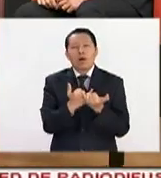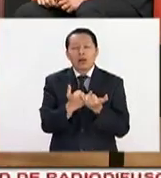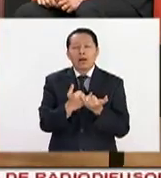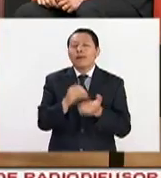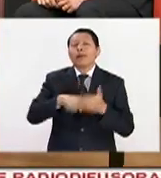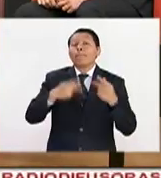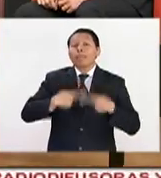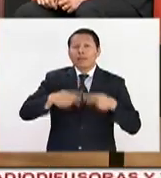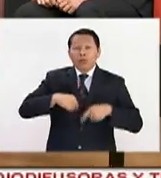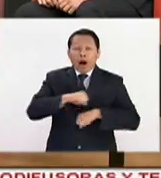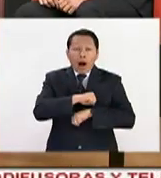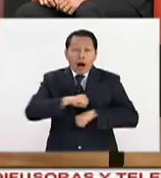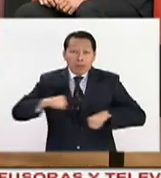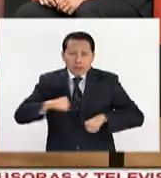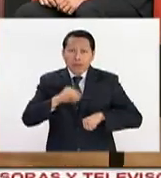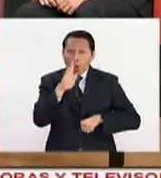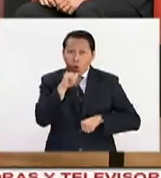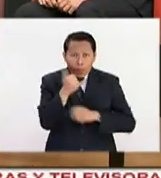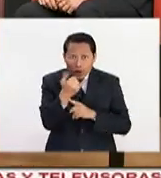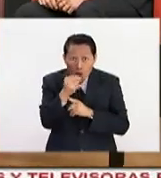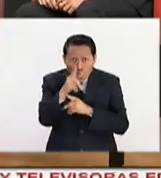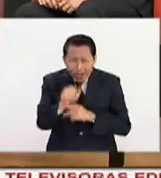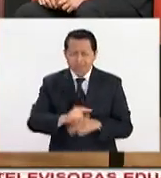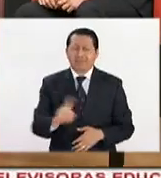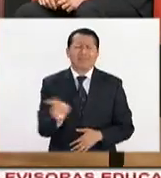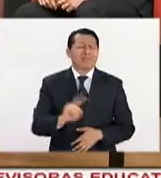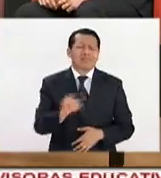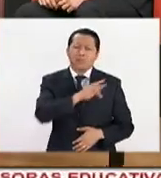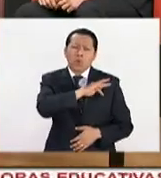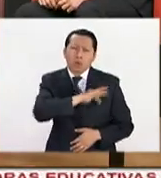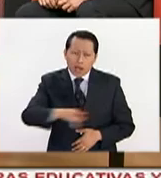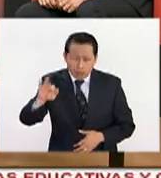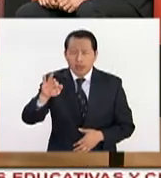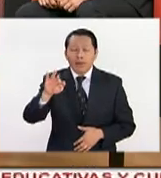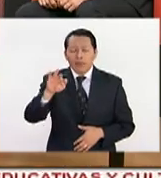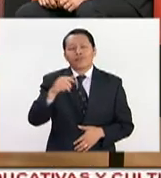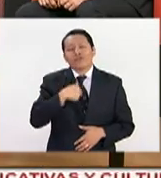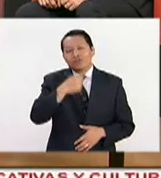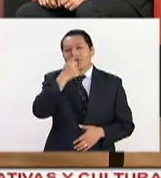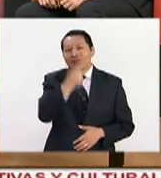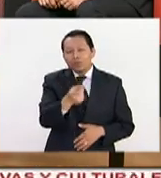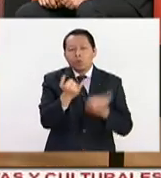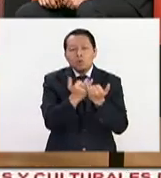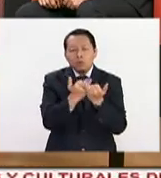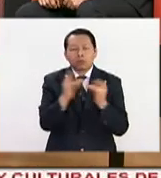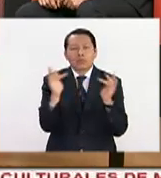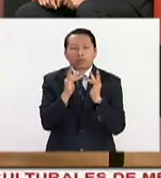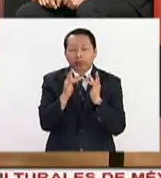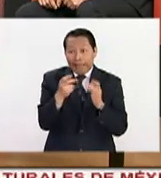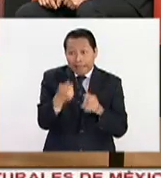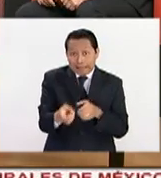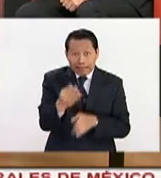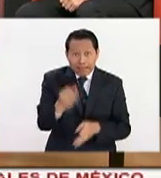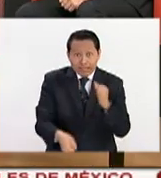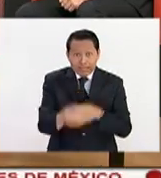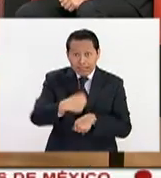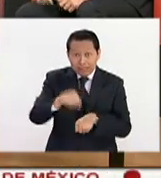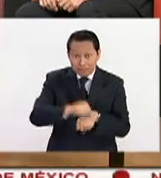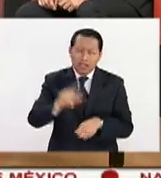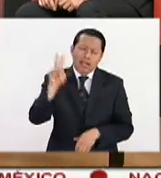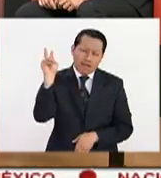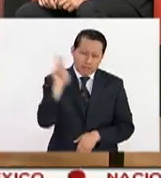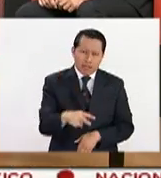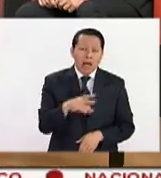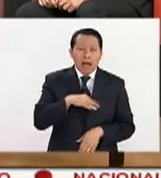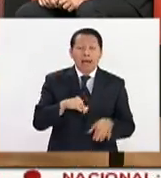es un impedimento para la práctica de yoga. Y yo sí les diría, acérquense este fin de semana. La verdad que trabajamos